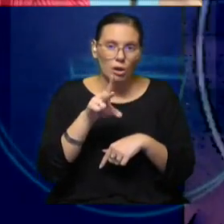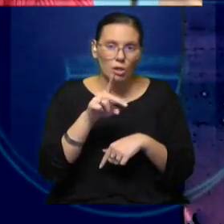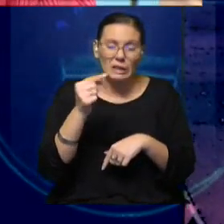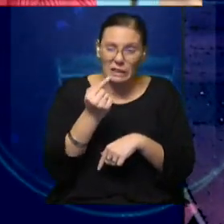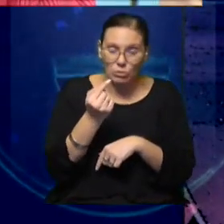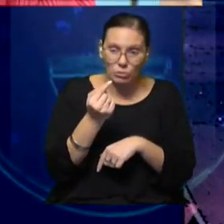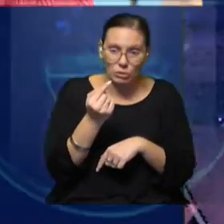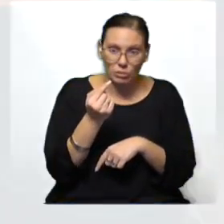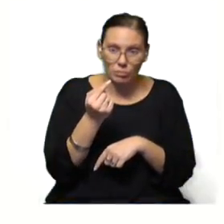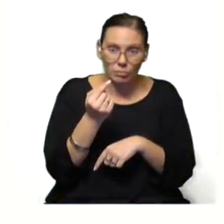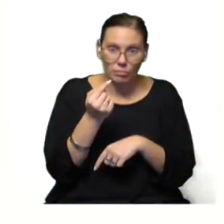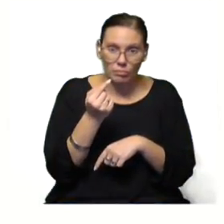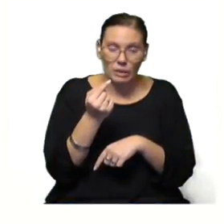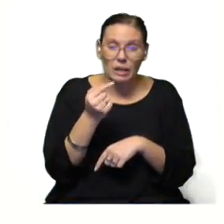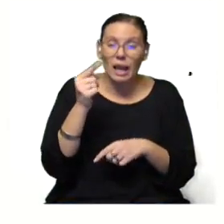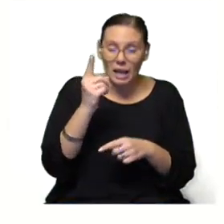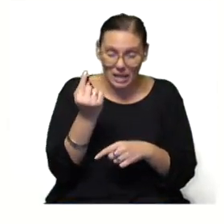segundos.